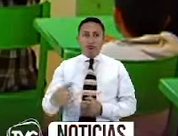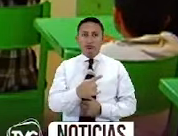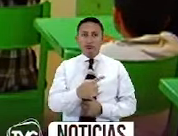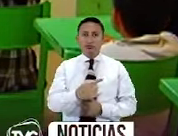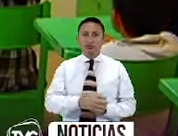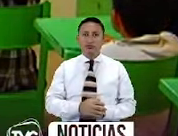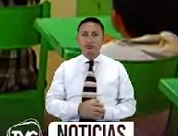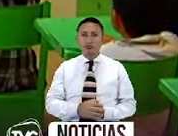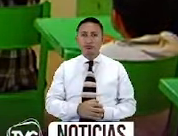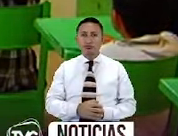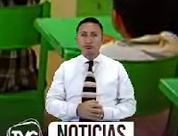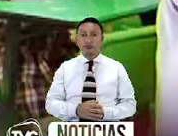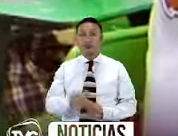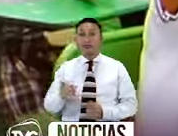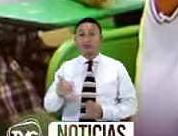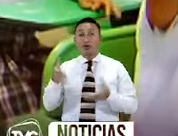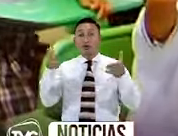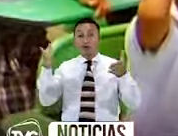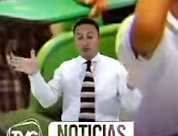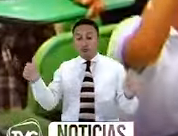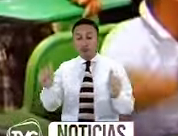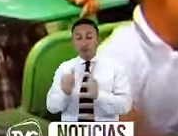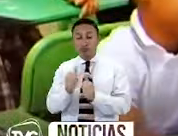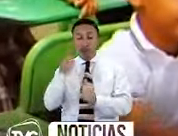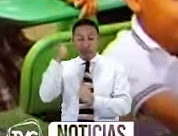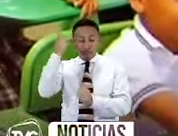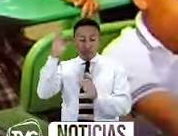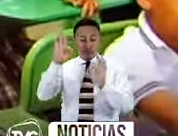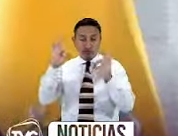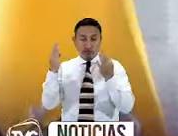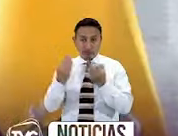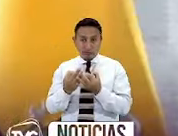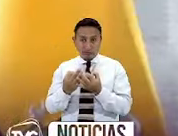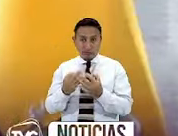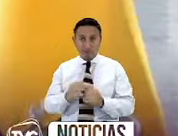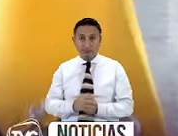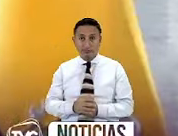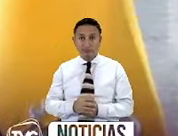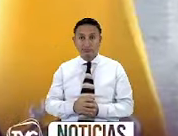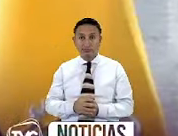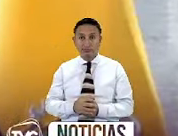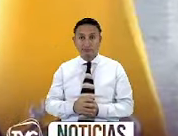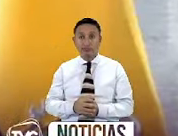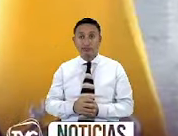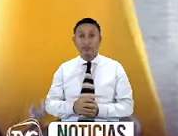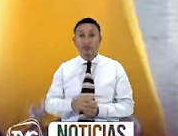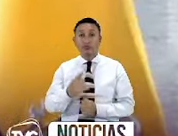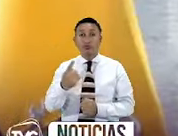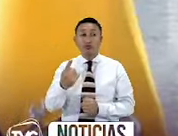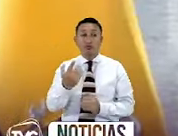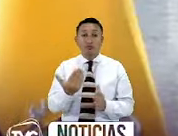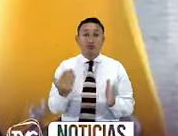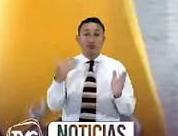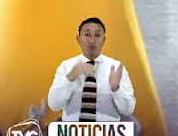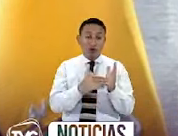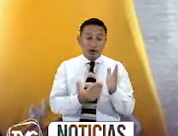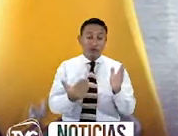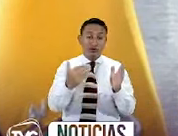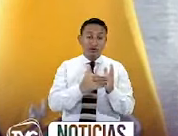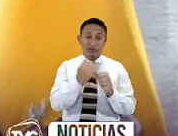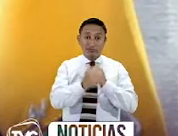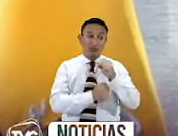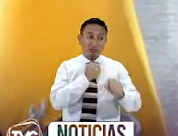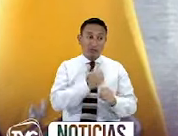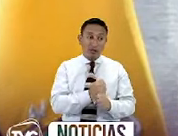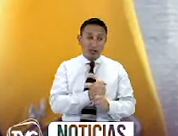académica de curso, los padres de familia y los directivos del plantel. La repitencia de año afecta emocionalmente a un